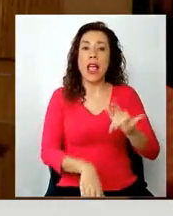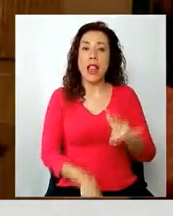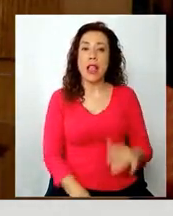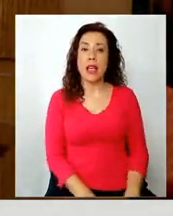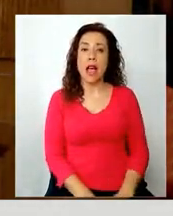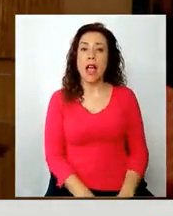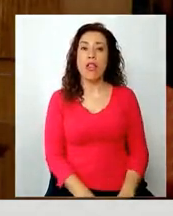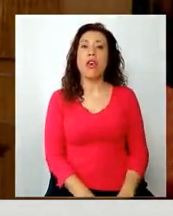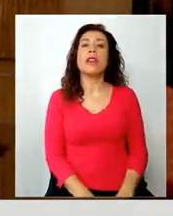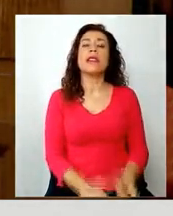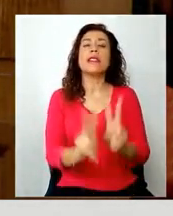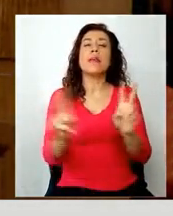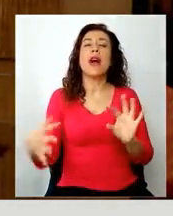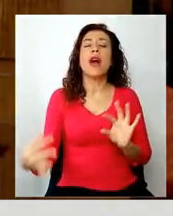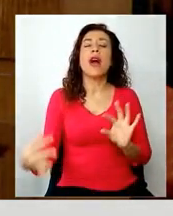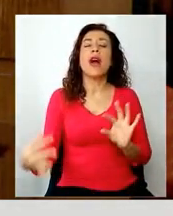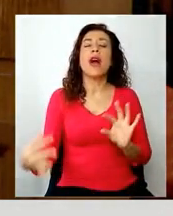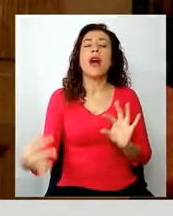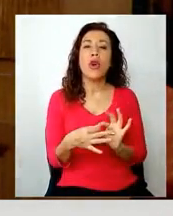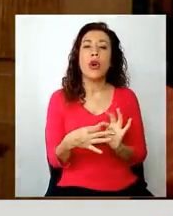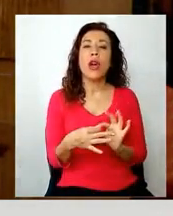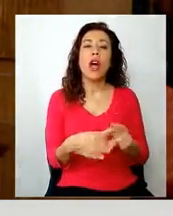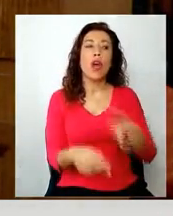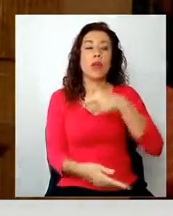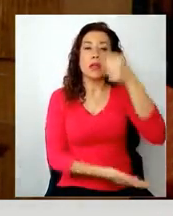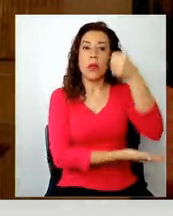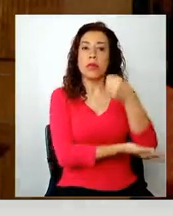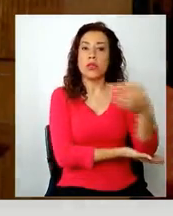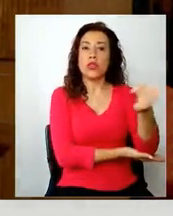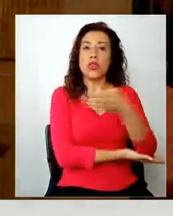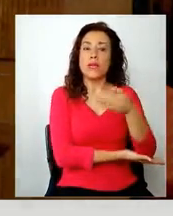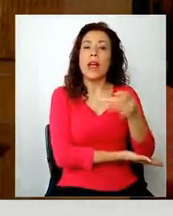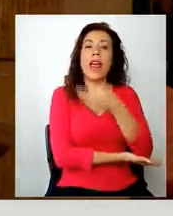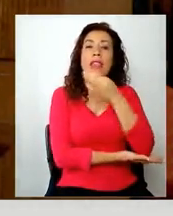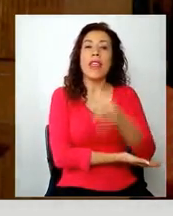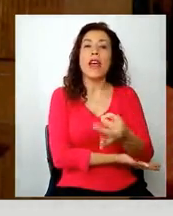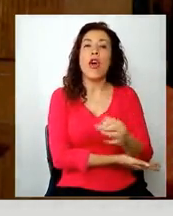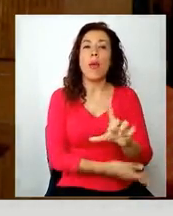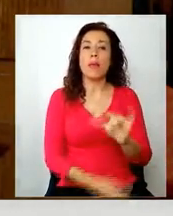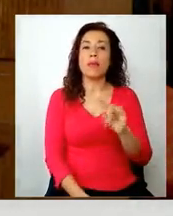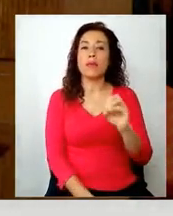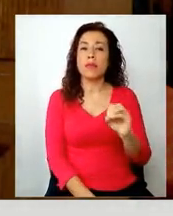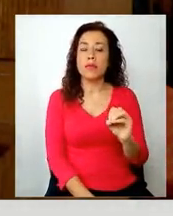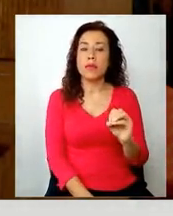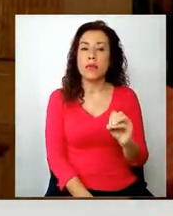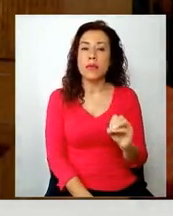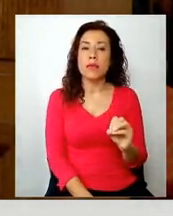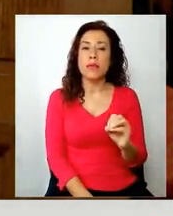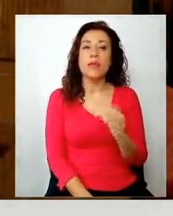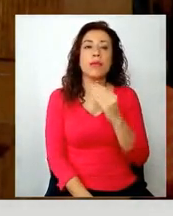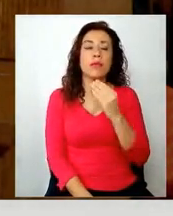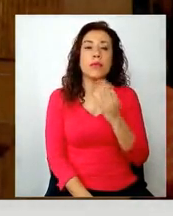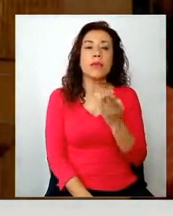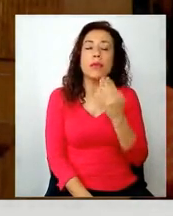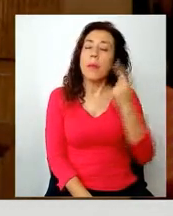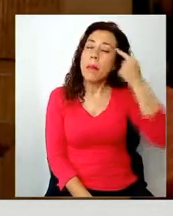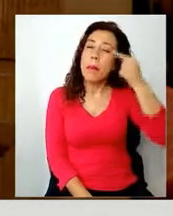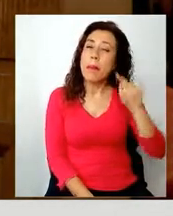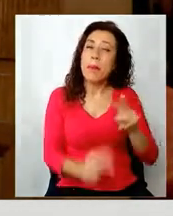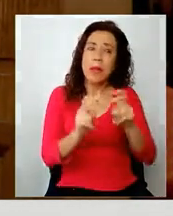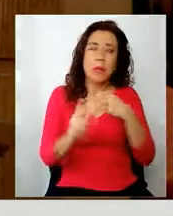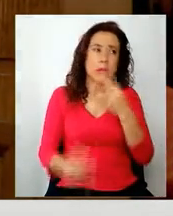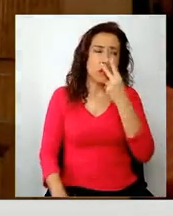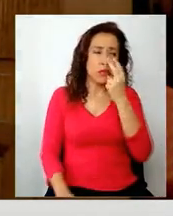directamente con nuestra soberanía ella Habló del litio habló del proceso Constituyente Pero lo que más nos llama la atención Es que